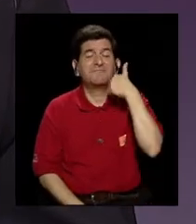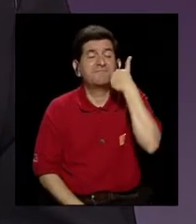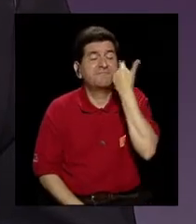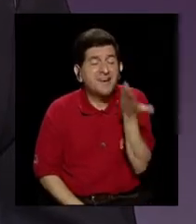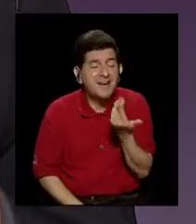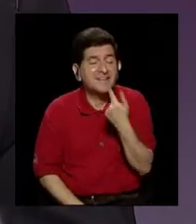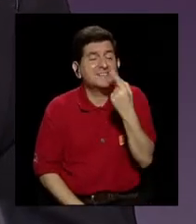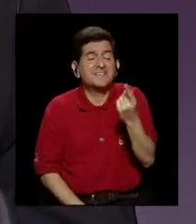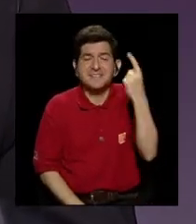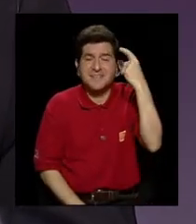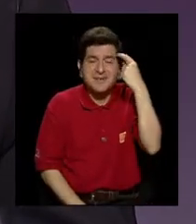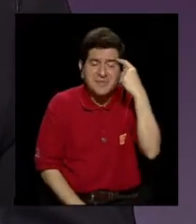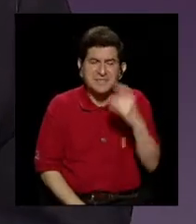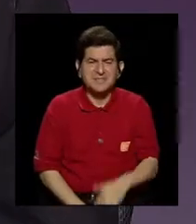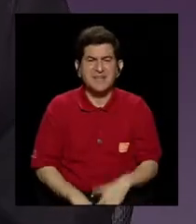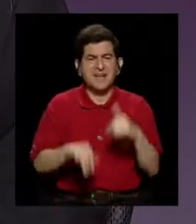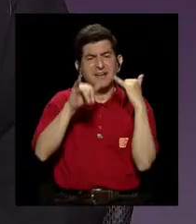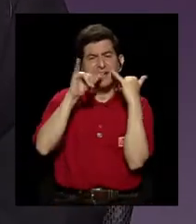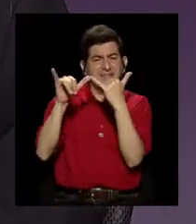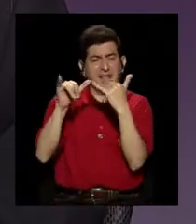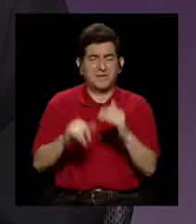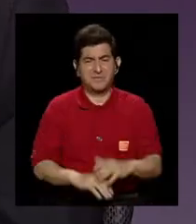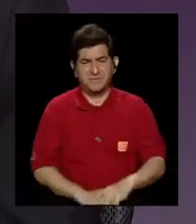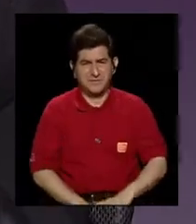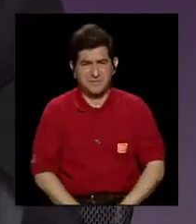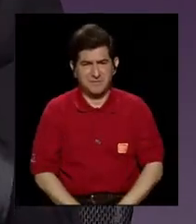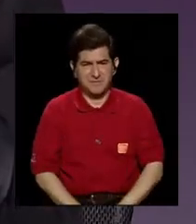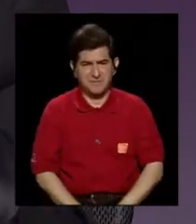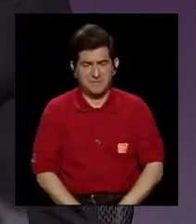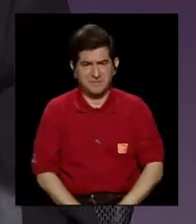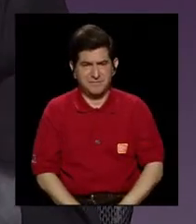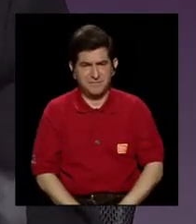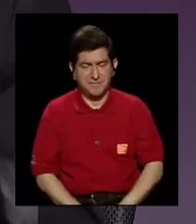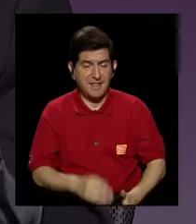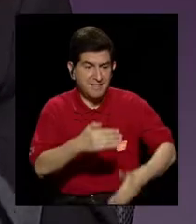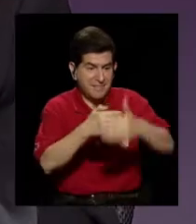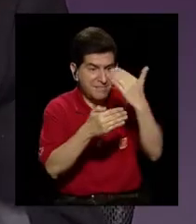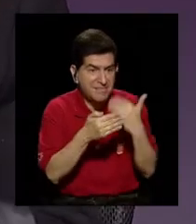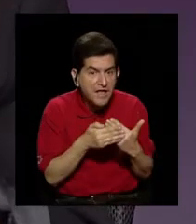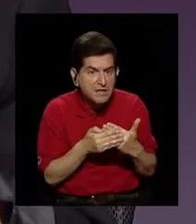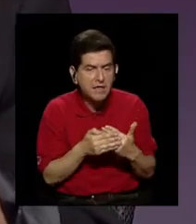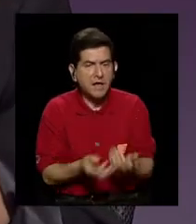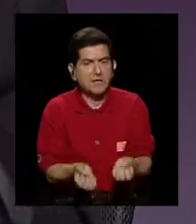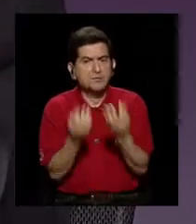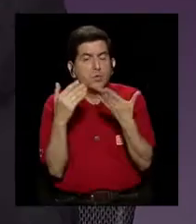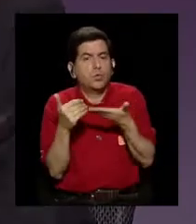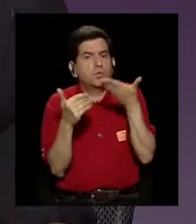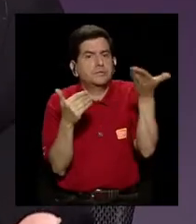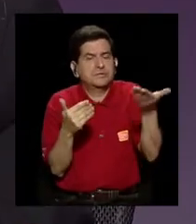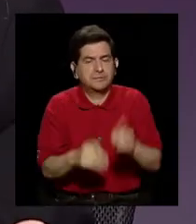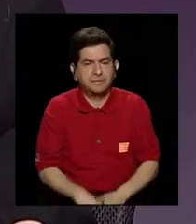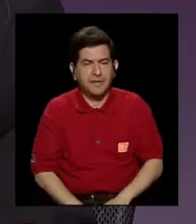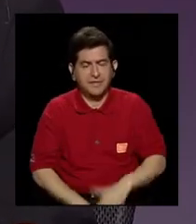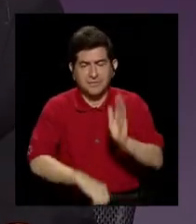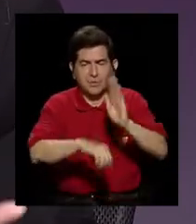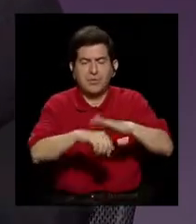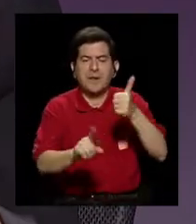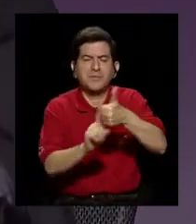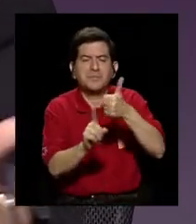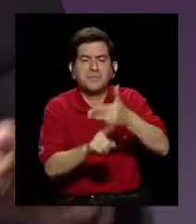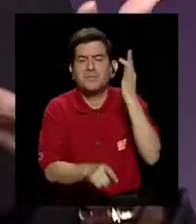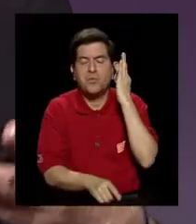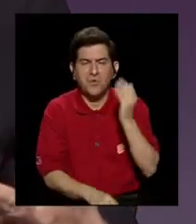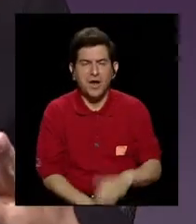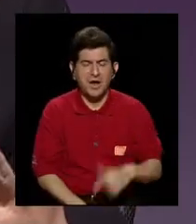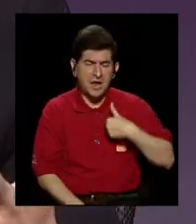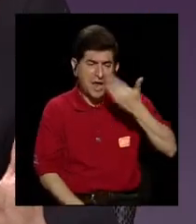decir y pensar denuncien, denuncien, cuando para detrás de eso hay muchas cosas, o sea, como culpando a la misma mujer. Es que yo no sé